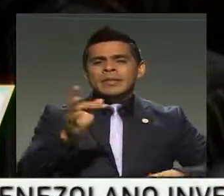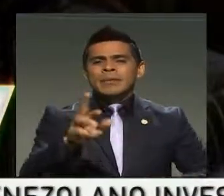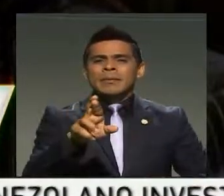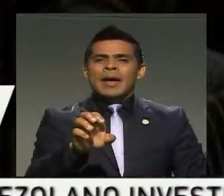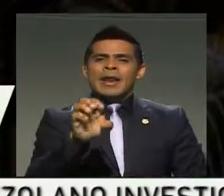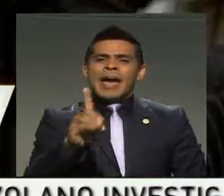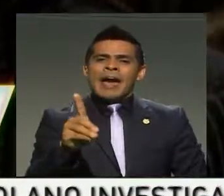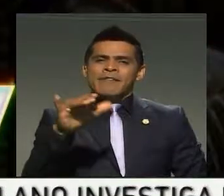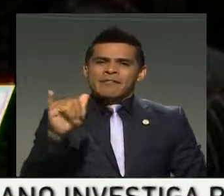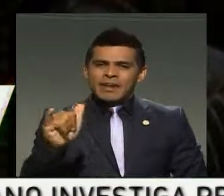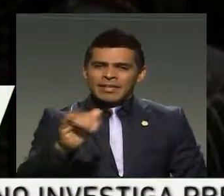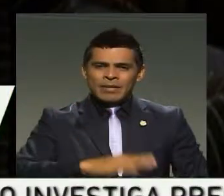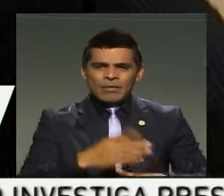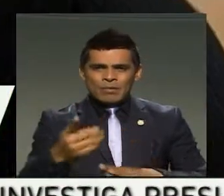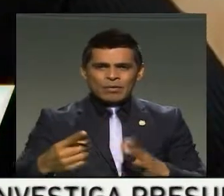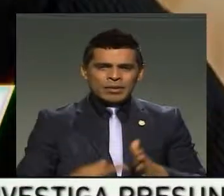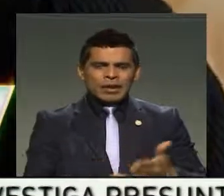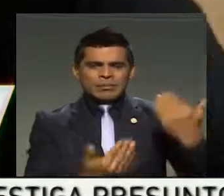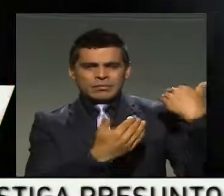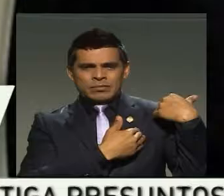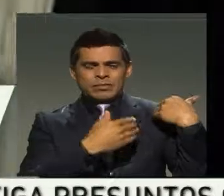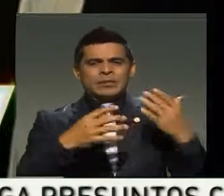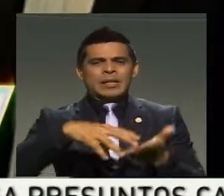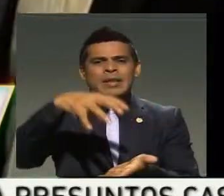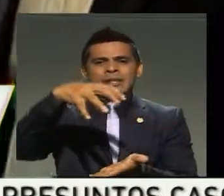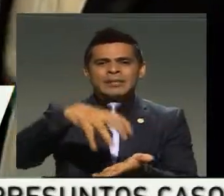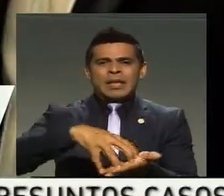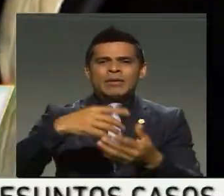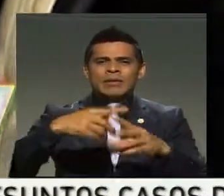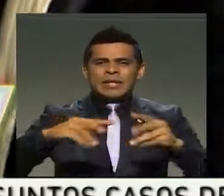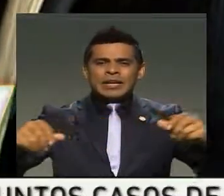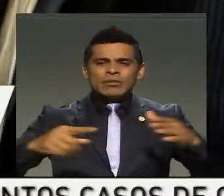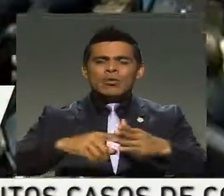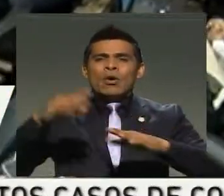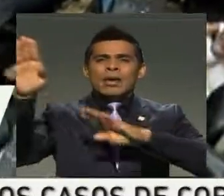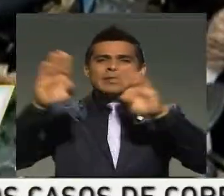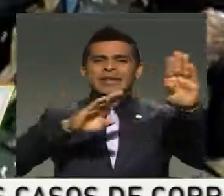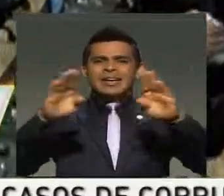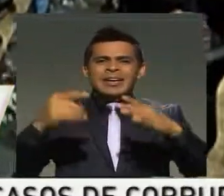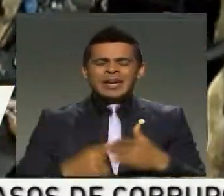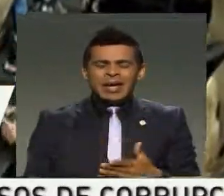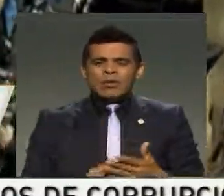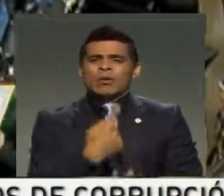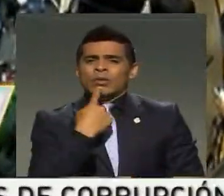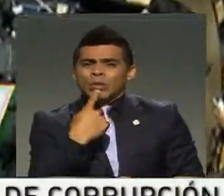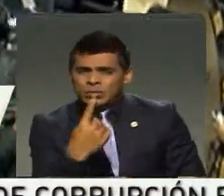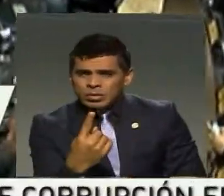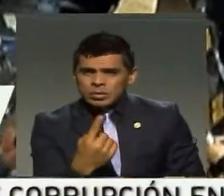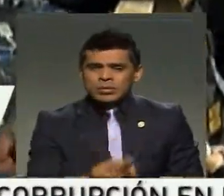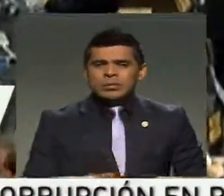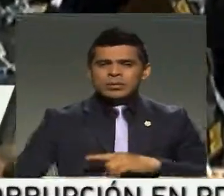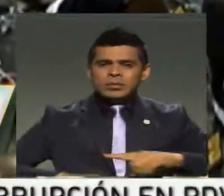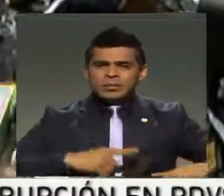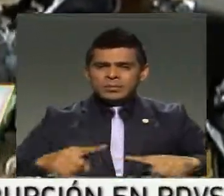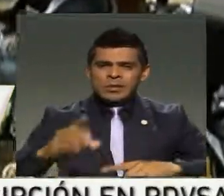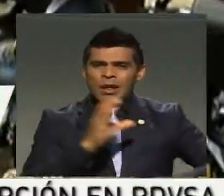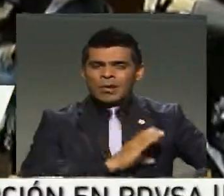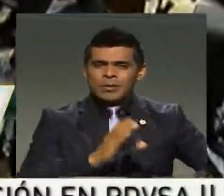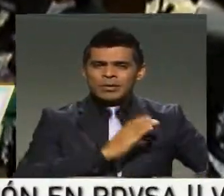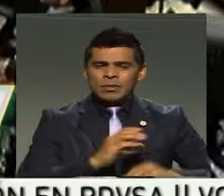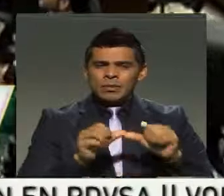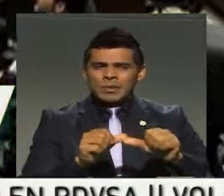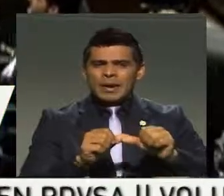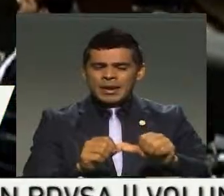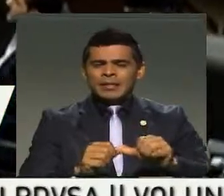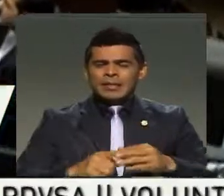por presuntamente actuar como representante del Estado en territorio extranjero, cuando dirigía la Comisión Permanente de Contraloría